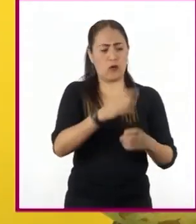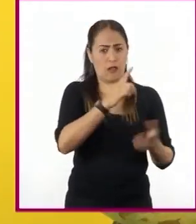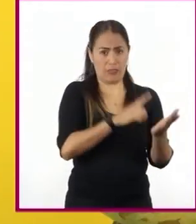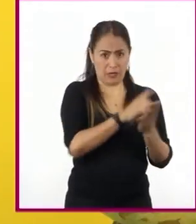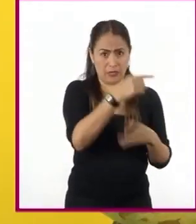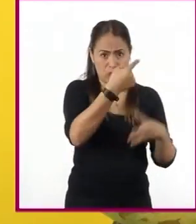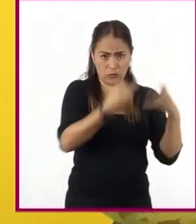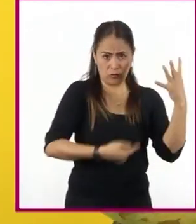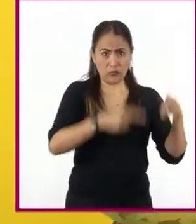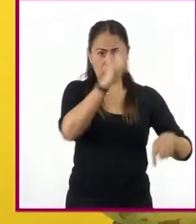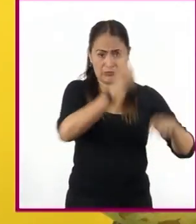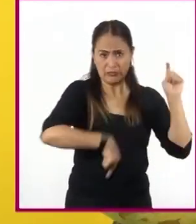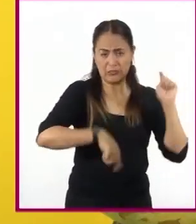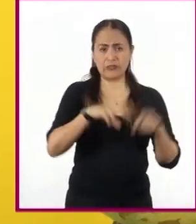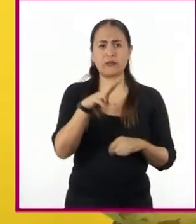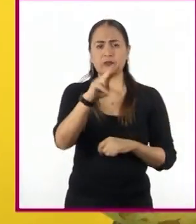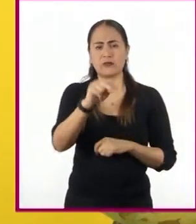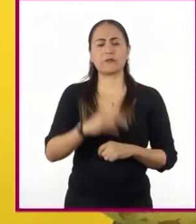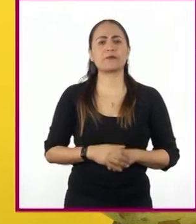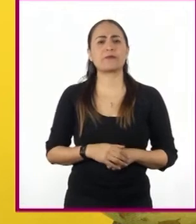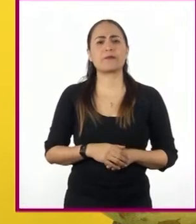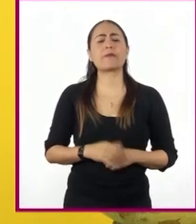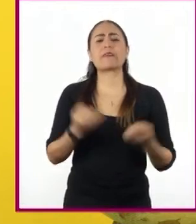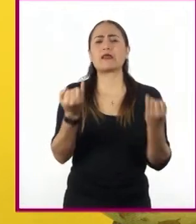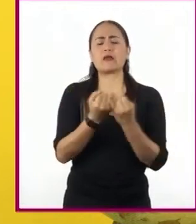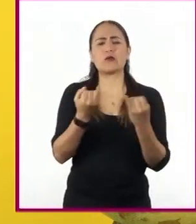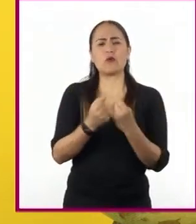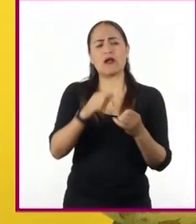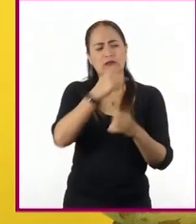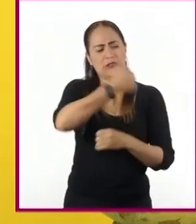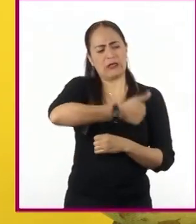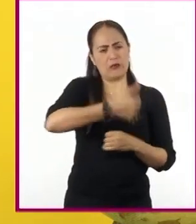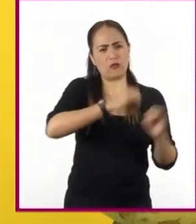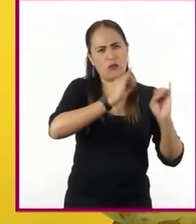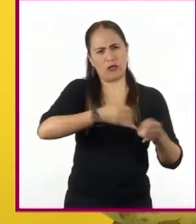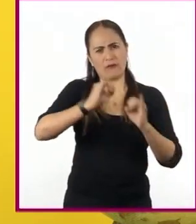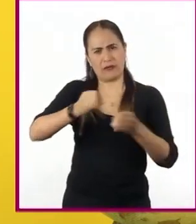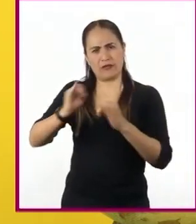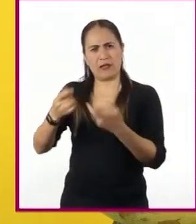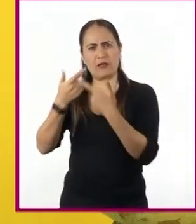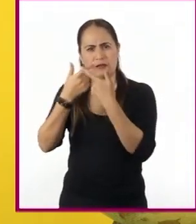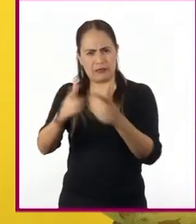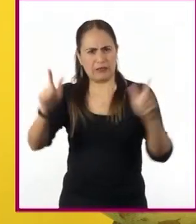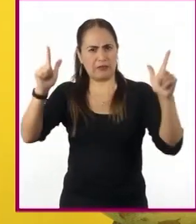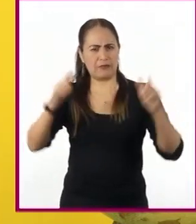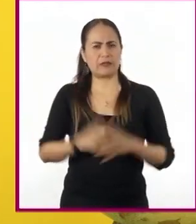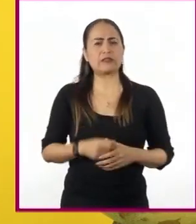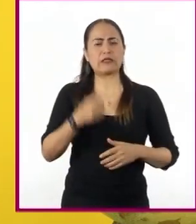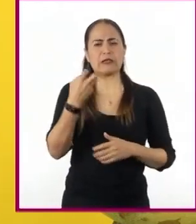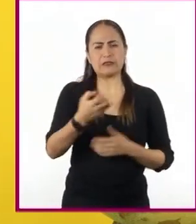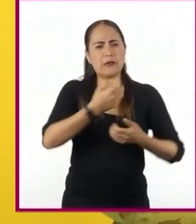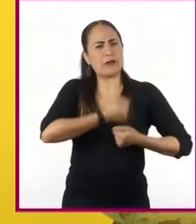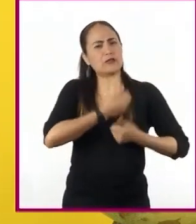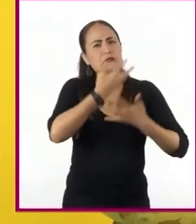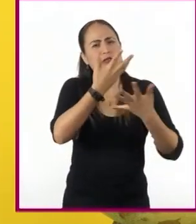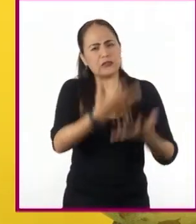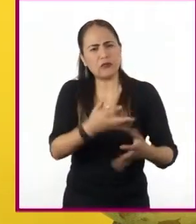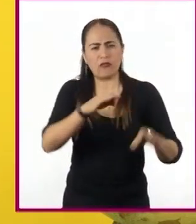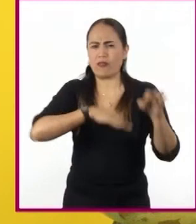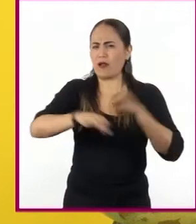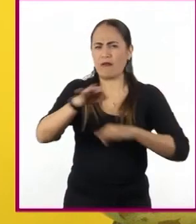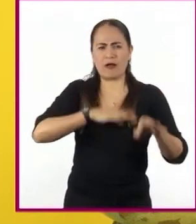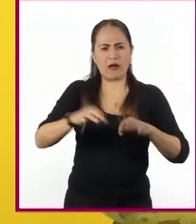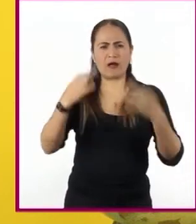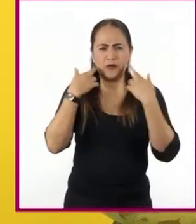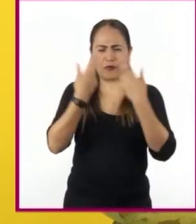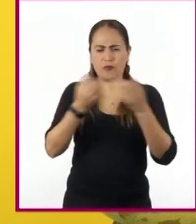también proteger a toda costa las libertades individuales, la libertad de pensamiento, de expresión, libertad de trabajo y de